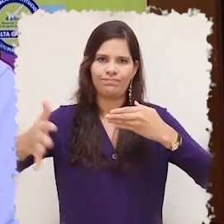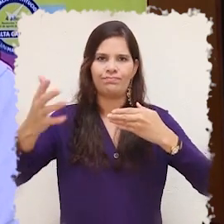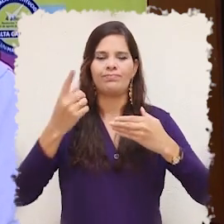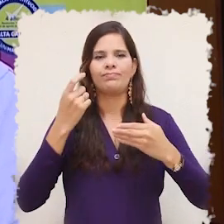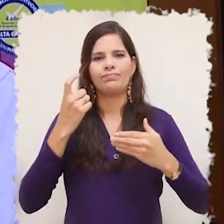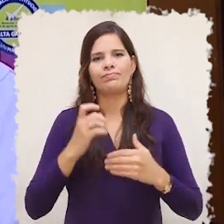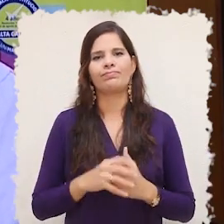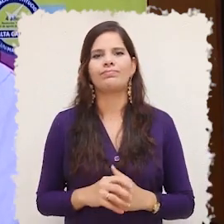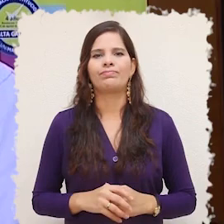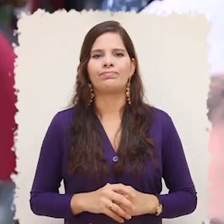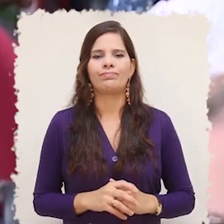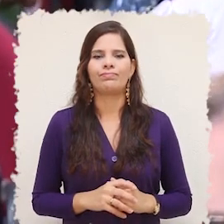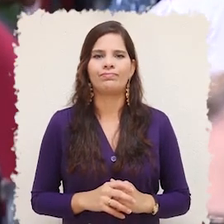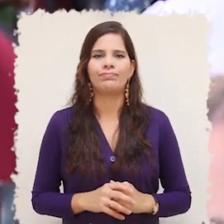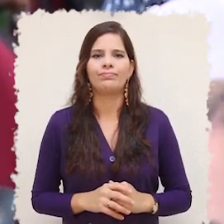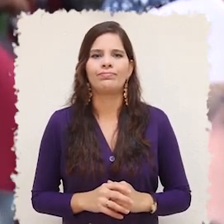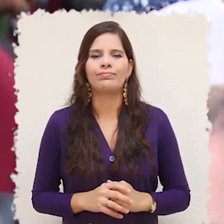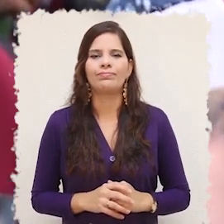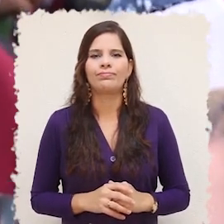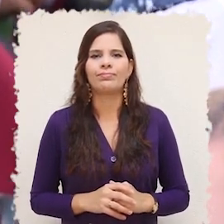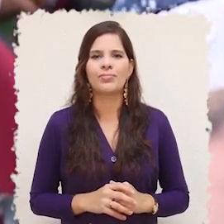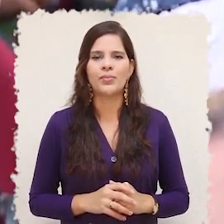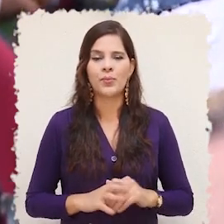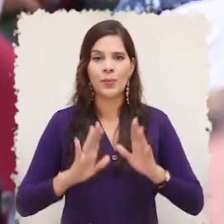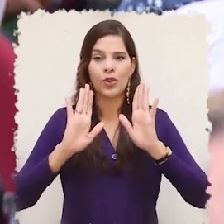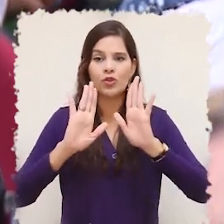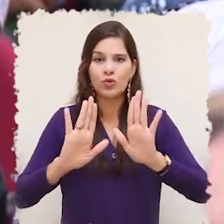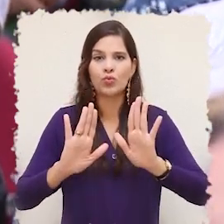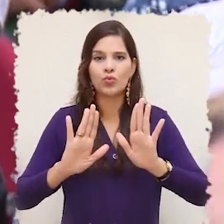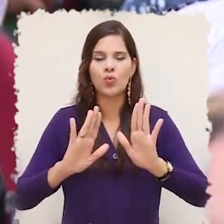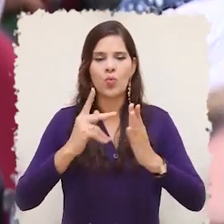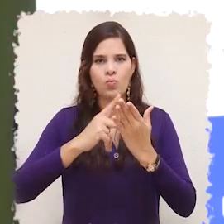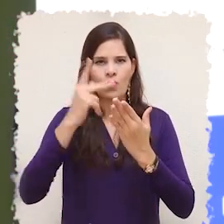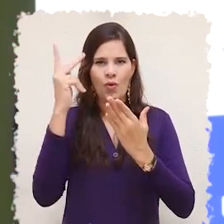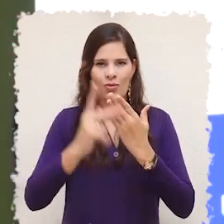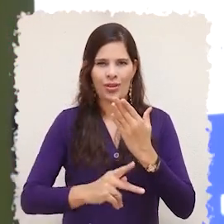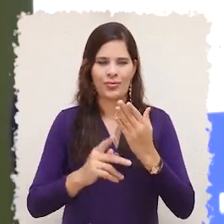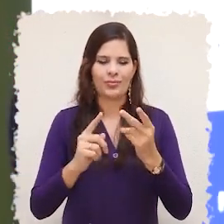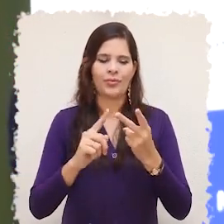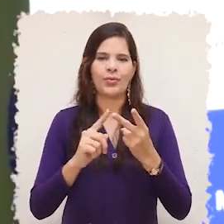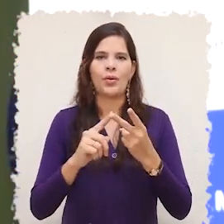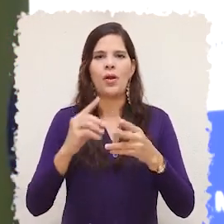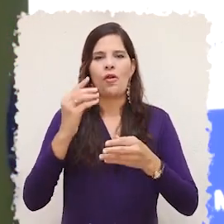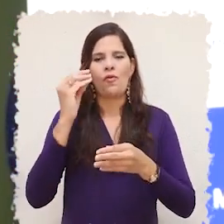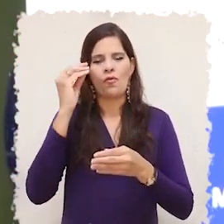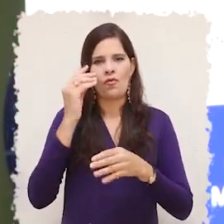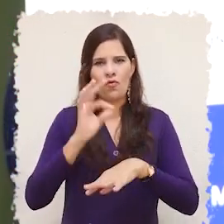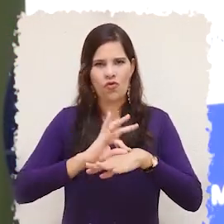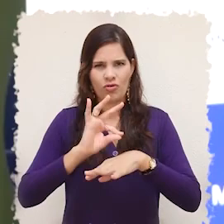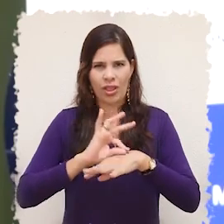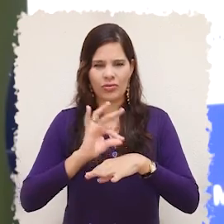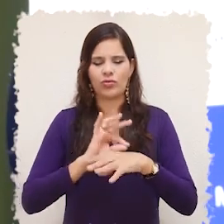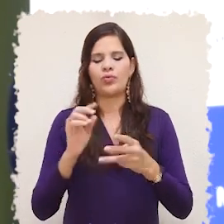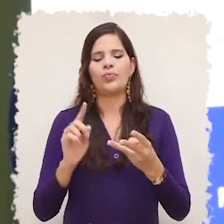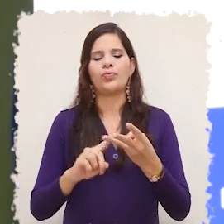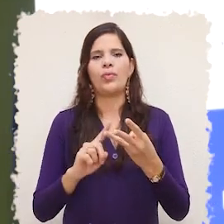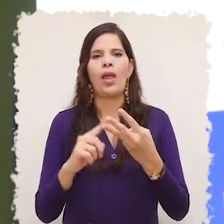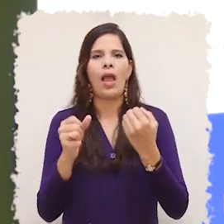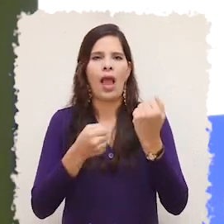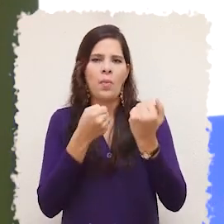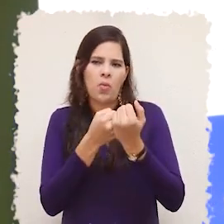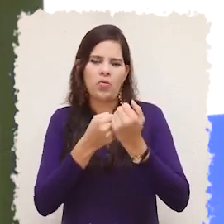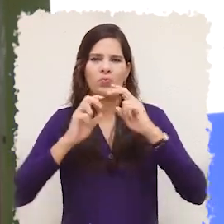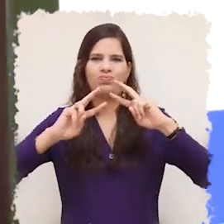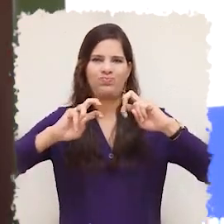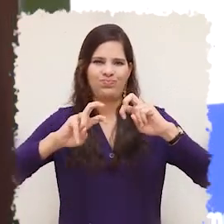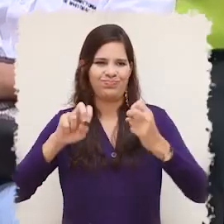lo que resta del año y el próximo año. La puesta en marcha del programa editorial de la Universidad del Magdalena, la Fundación del Centro de Innovación y Emprendimiento, el apoyo